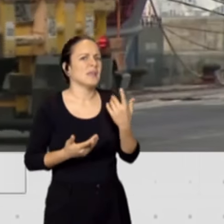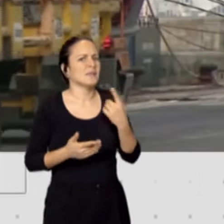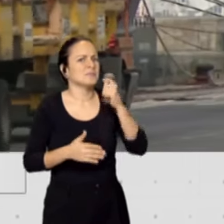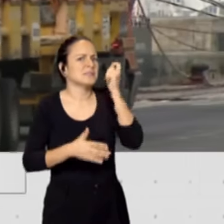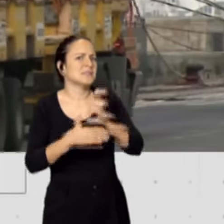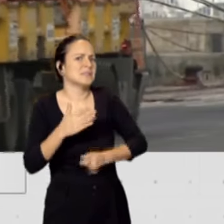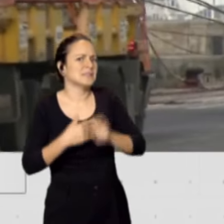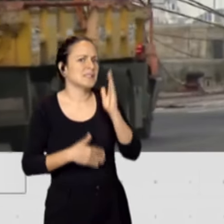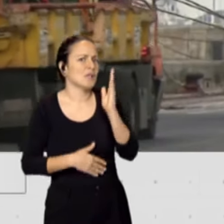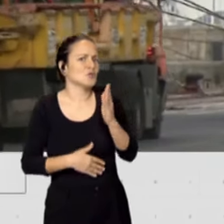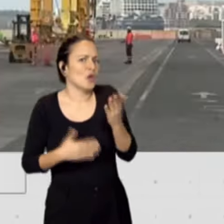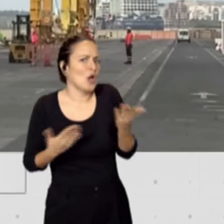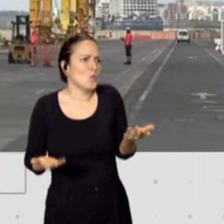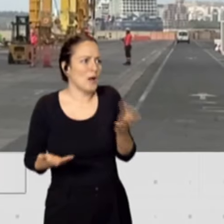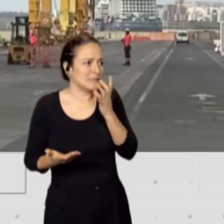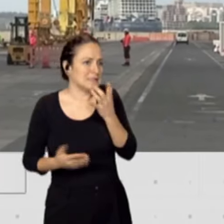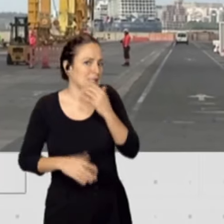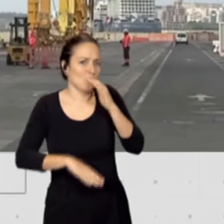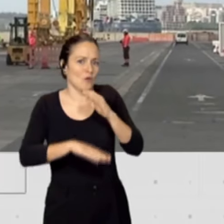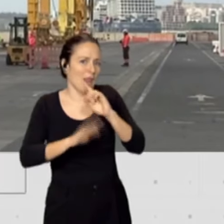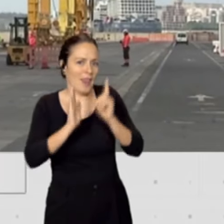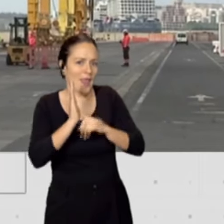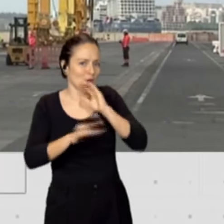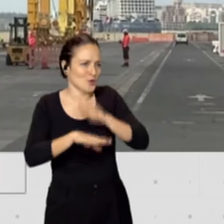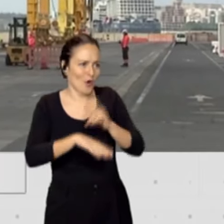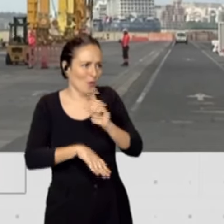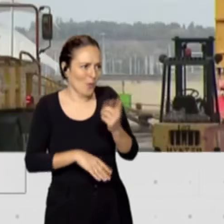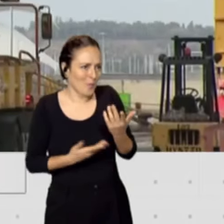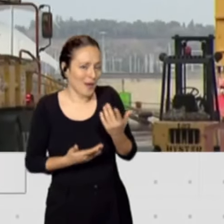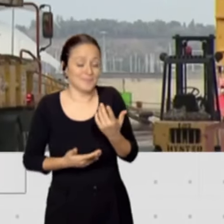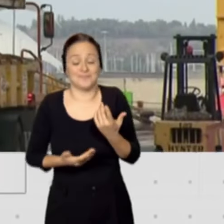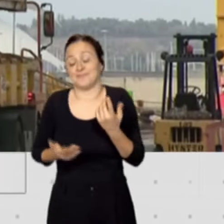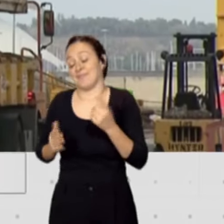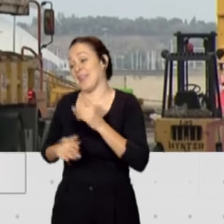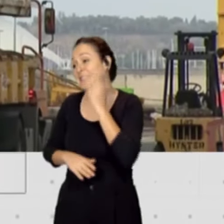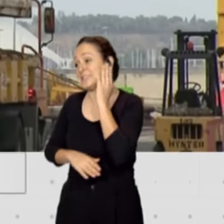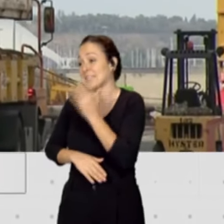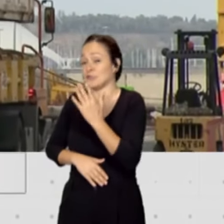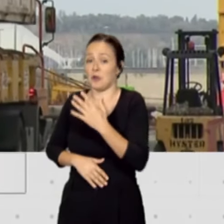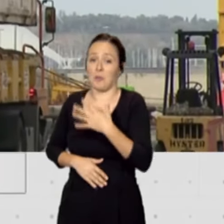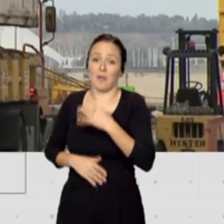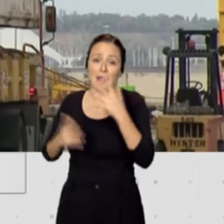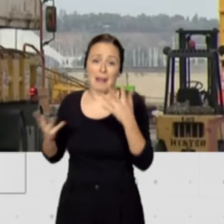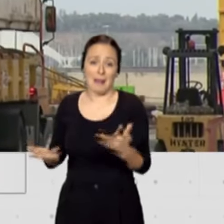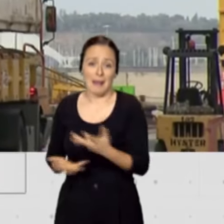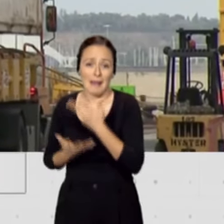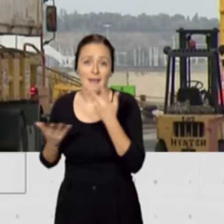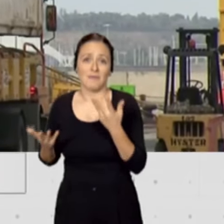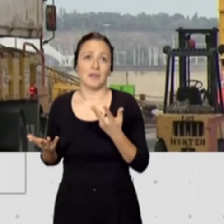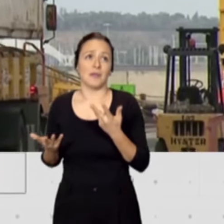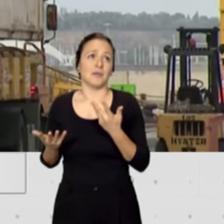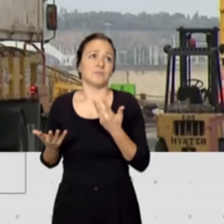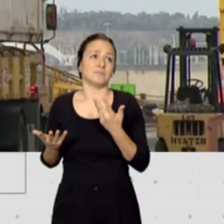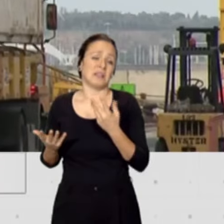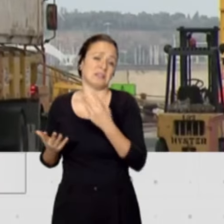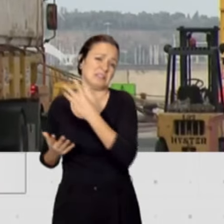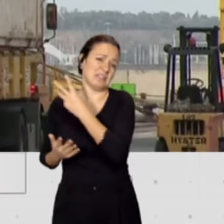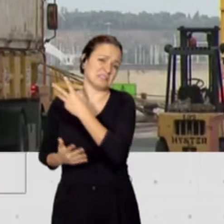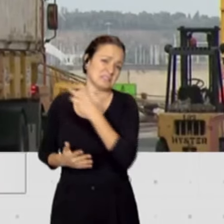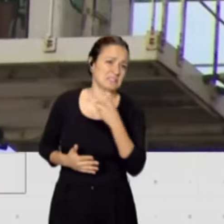las empresas que importan incumpliendo la ley de estos productos hay sanciones que van leves desde desde hasta de 300